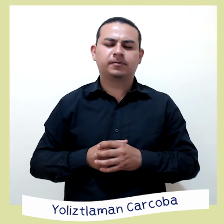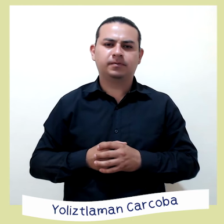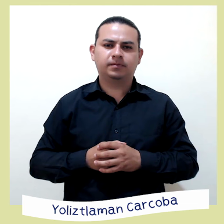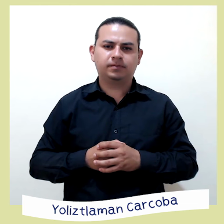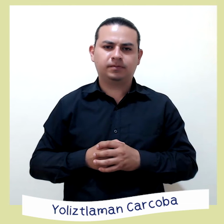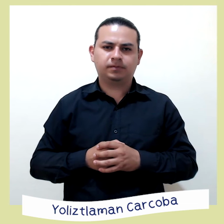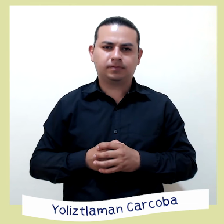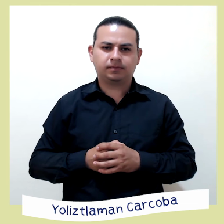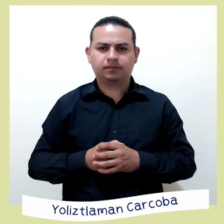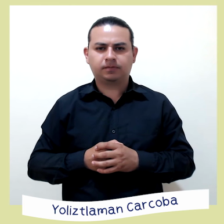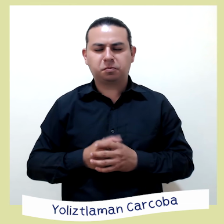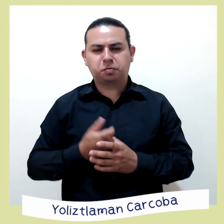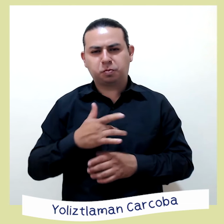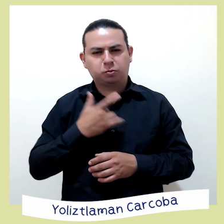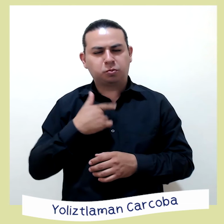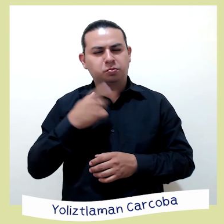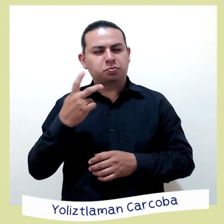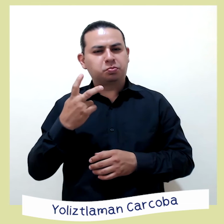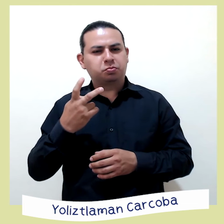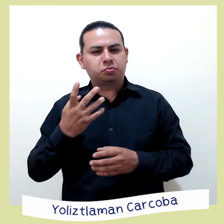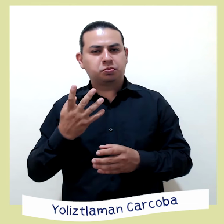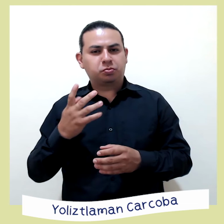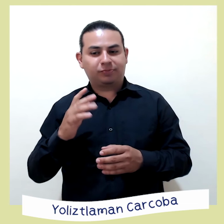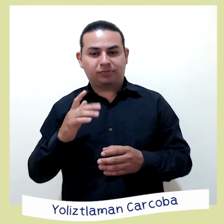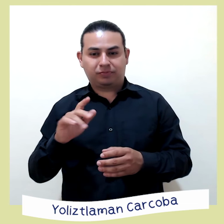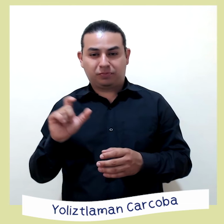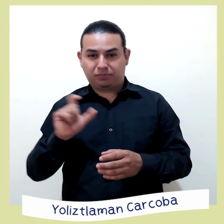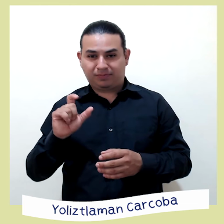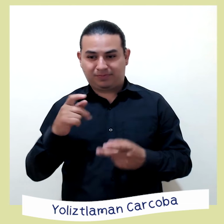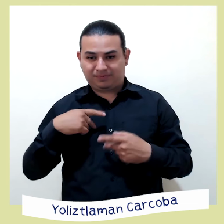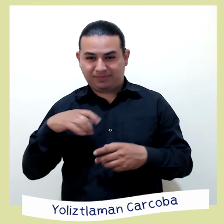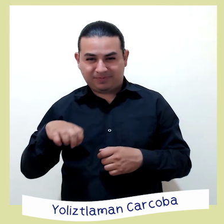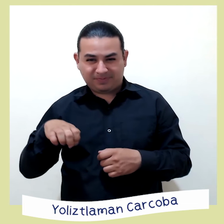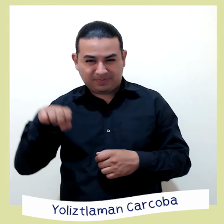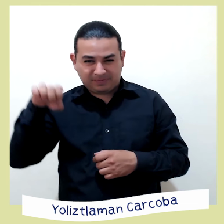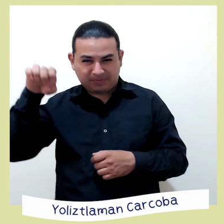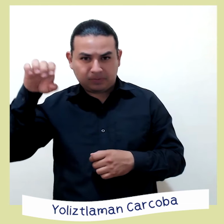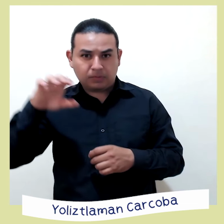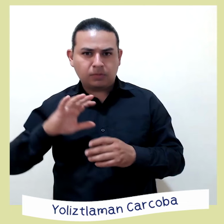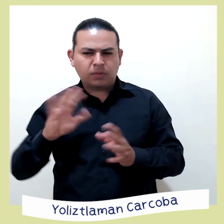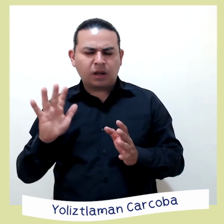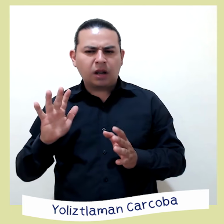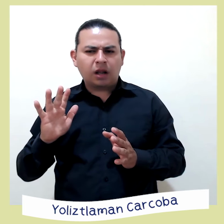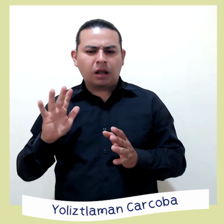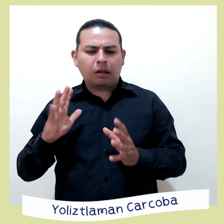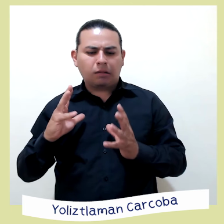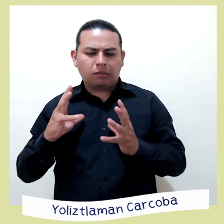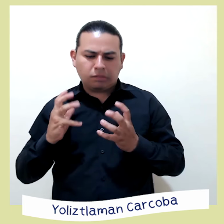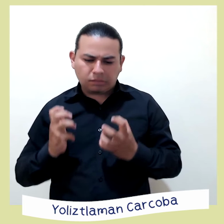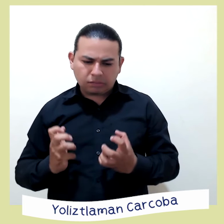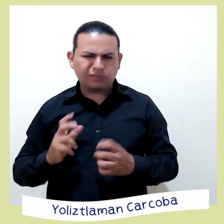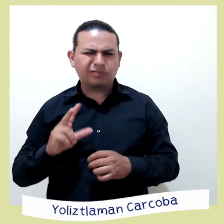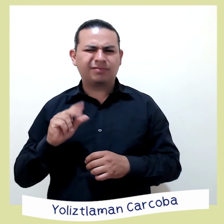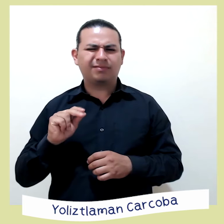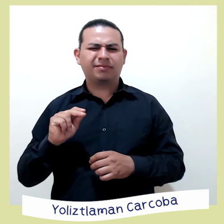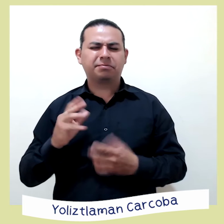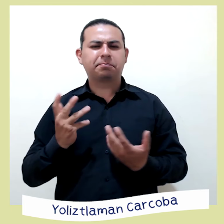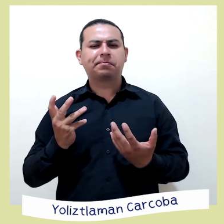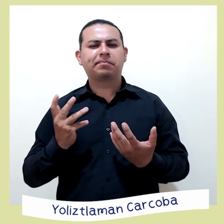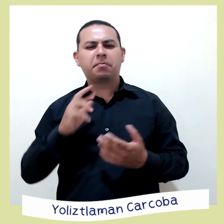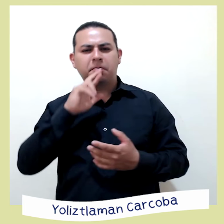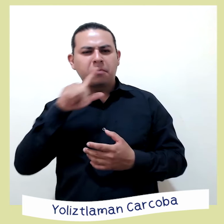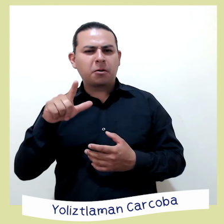muy importante que cuando llegamos a la tercera edad busquemos una manera